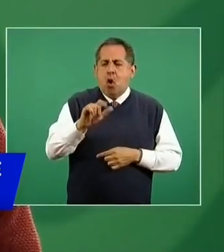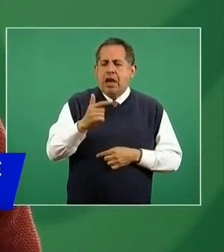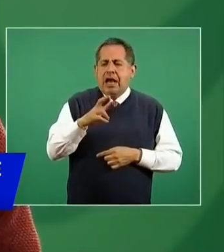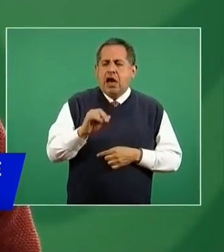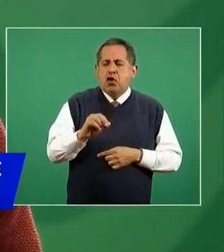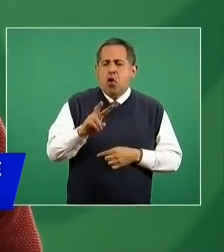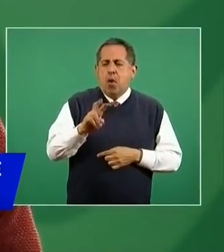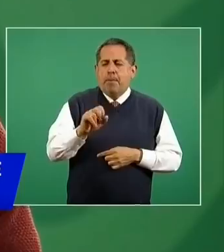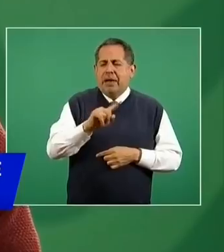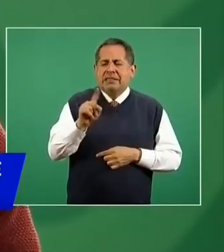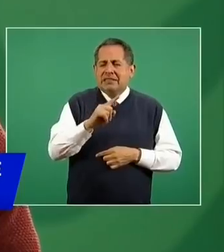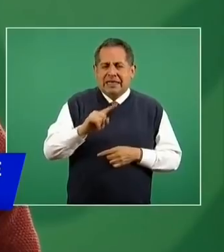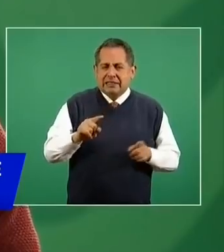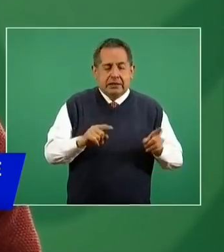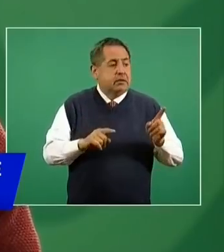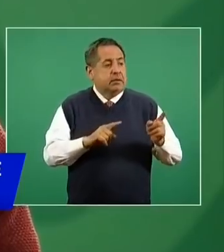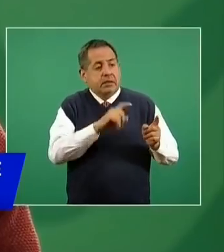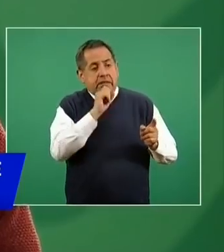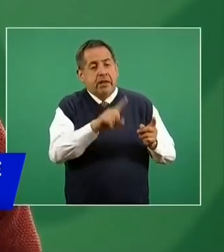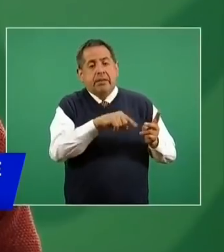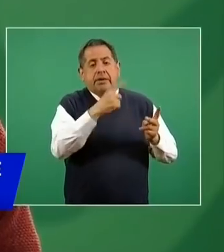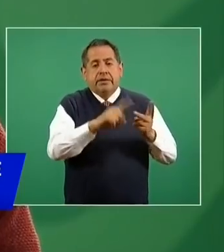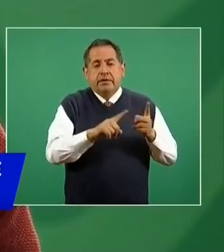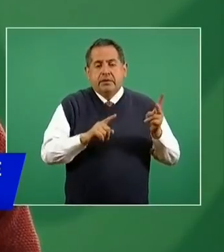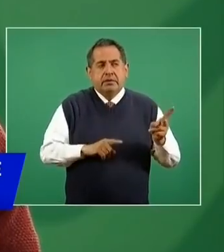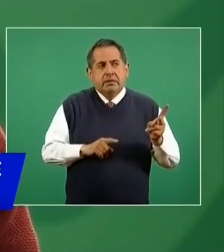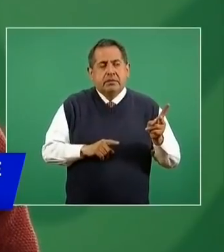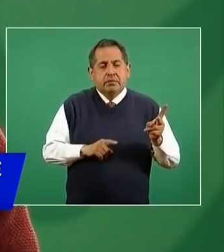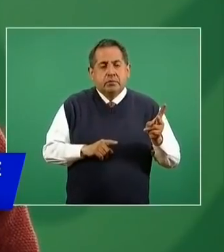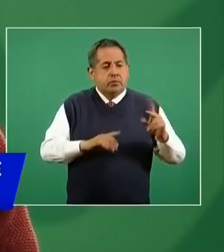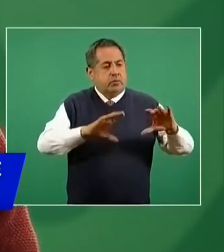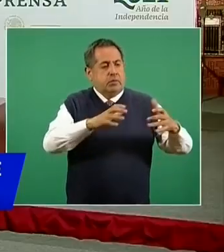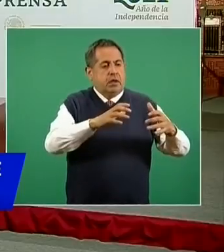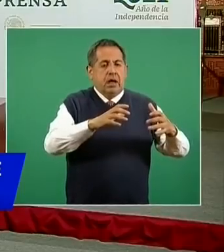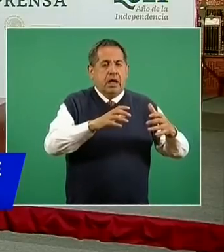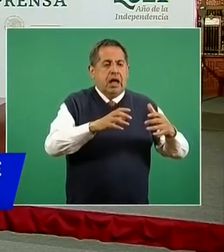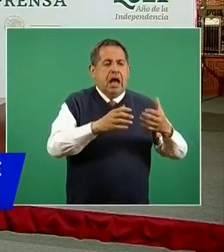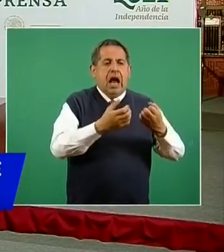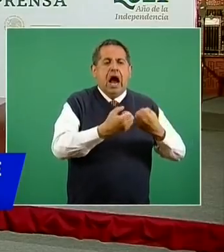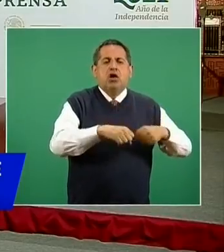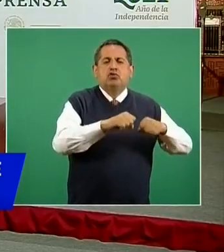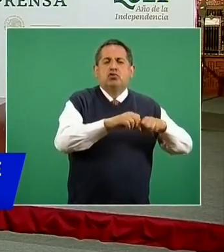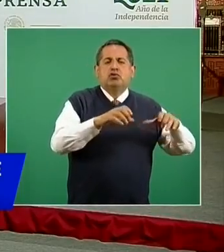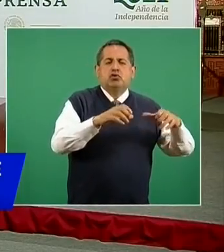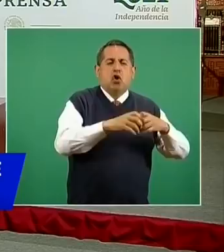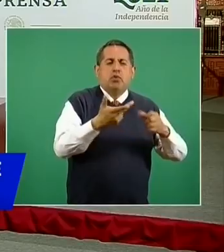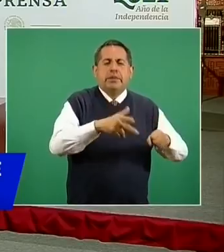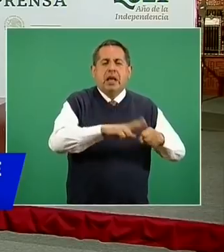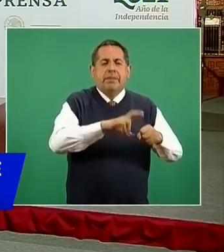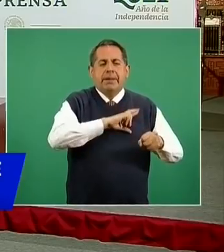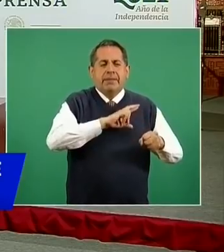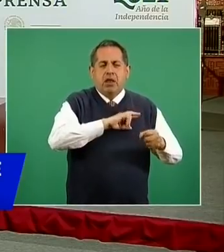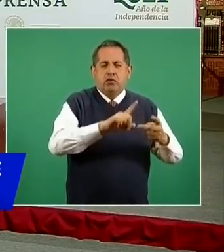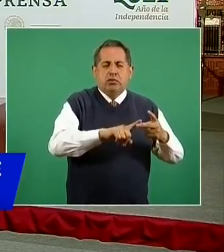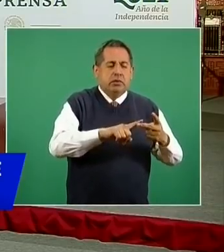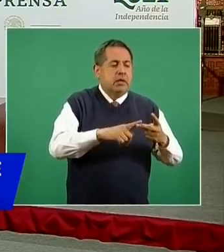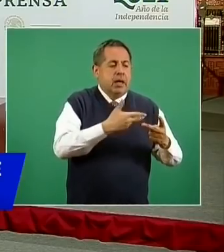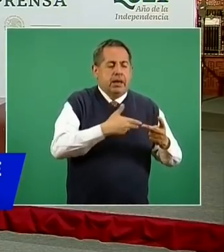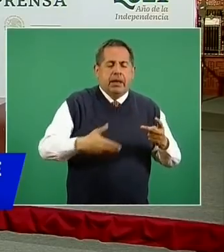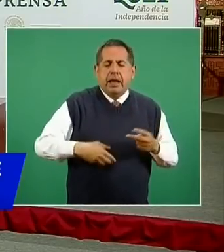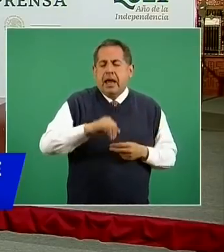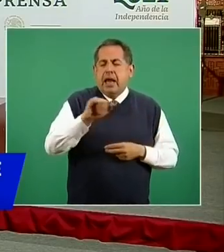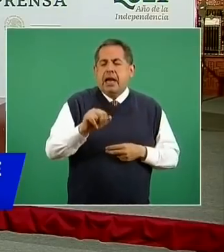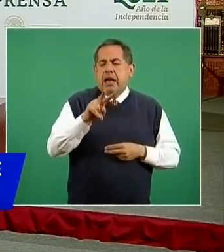Vázquez Aldir, y también el Consorcio Mexicano de Hospitales Privados, que preside Javier